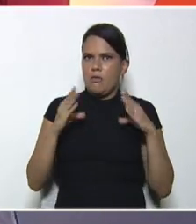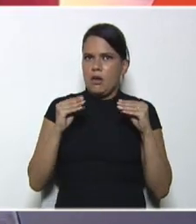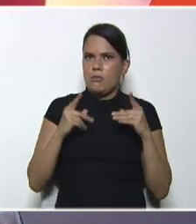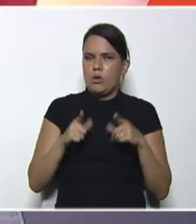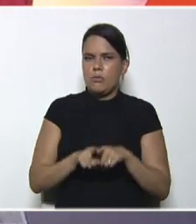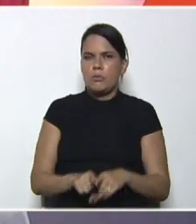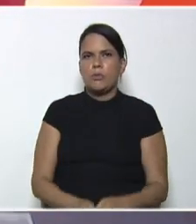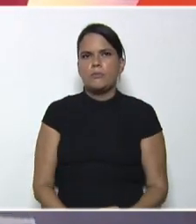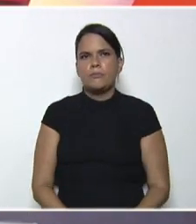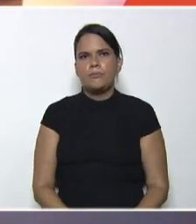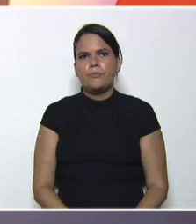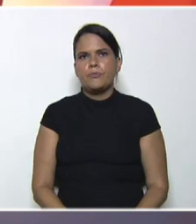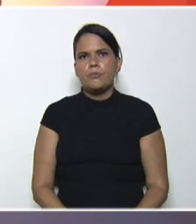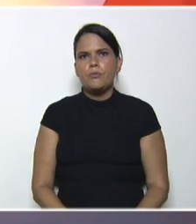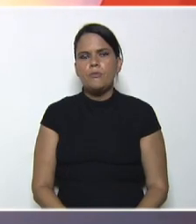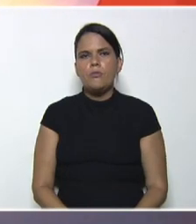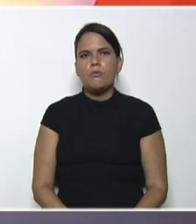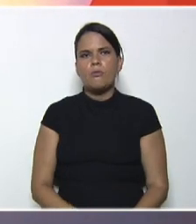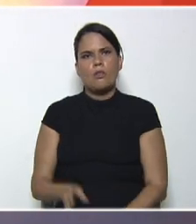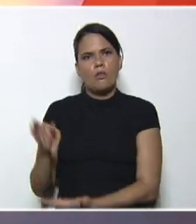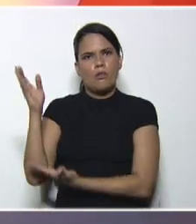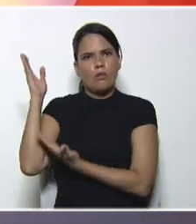de ello. Veamos en pantalla